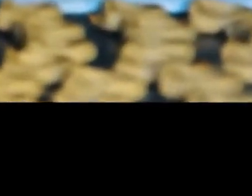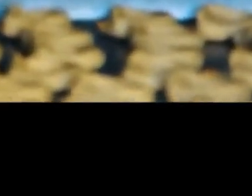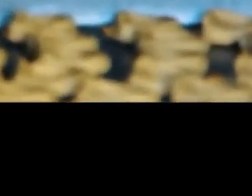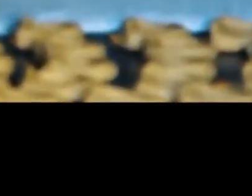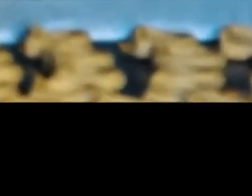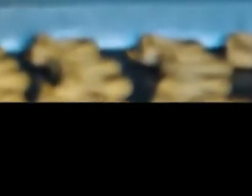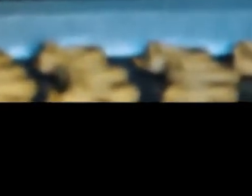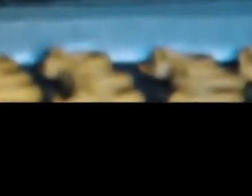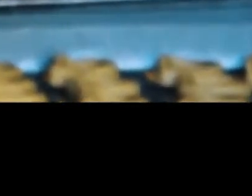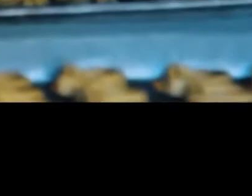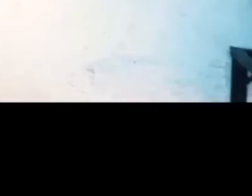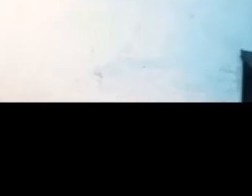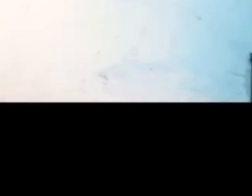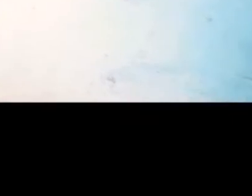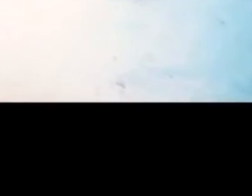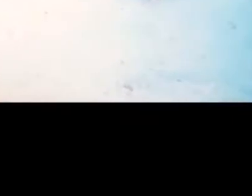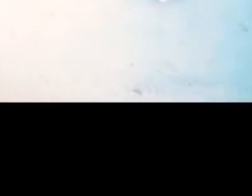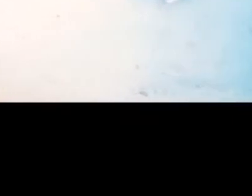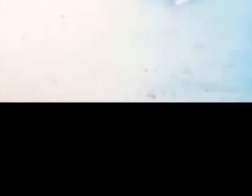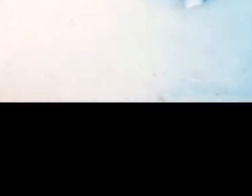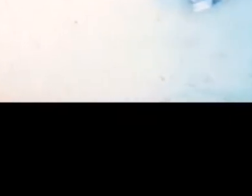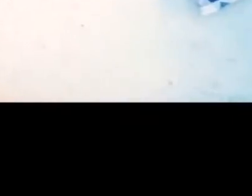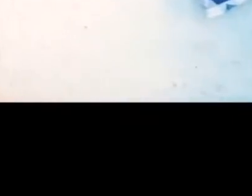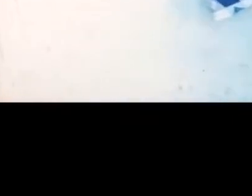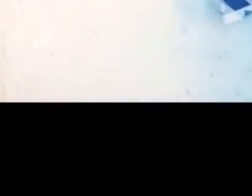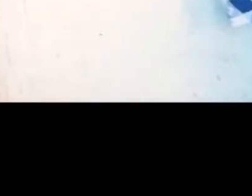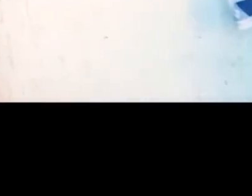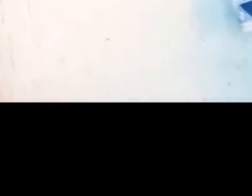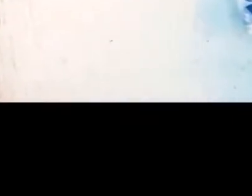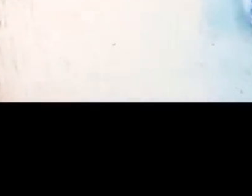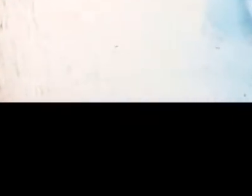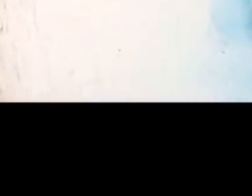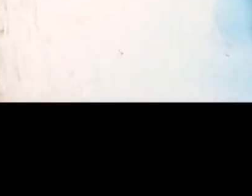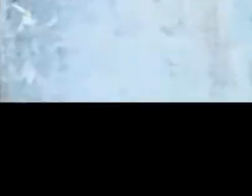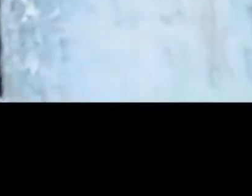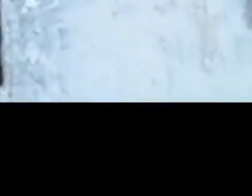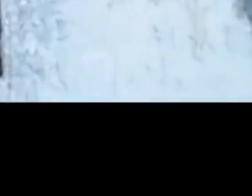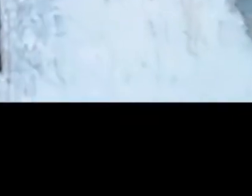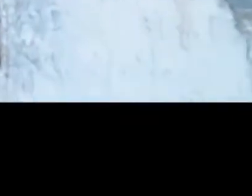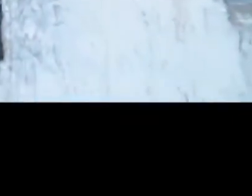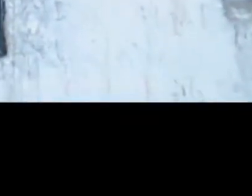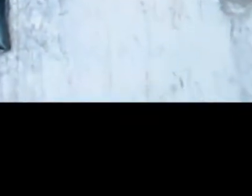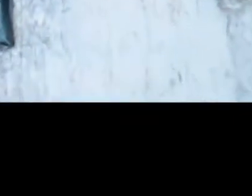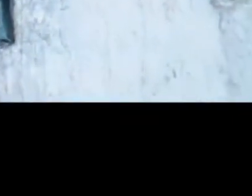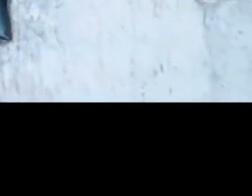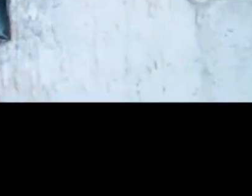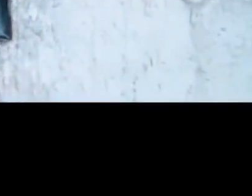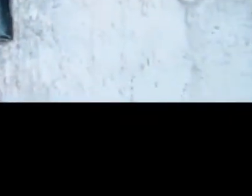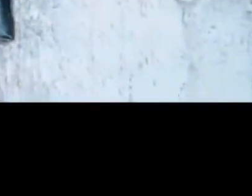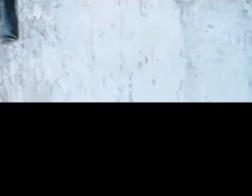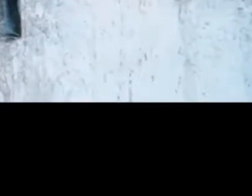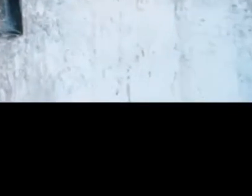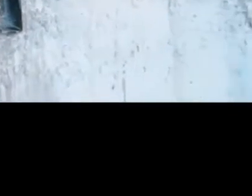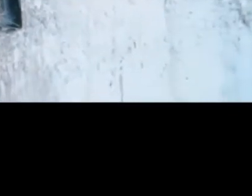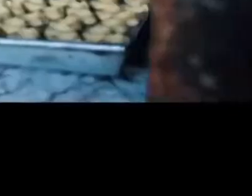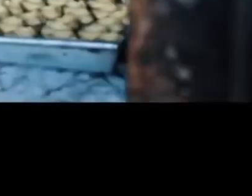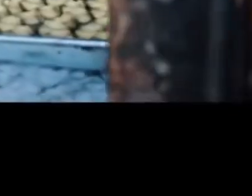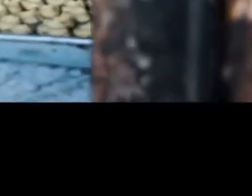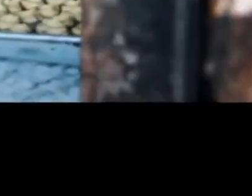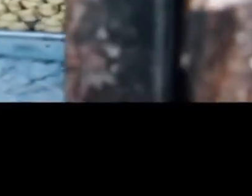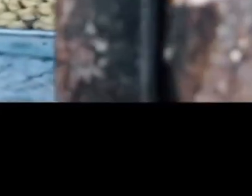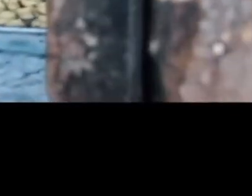porque en Nicaragua las tribus nicaragüenses no solían tener plato al